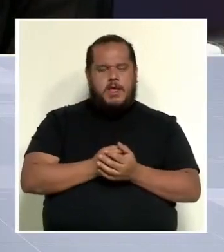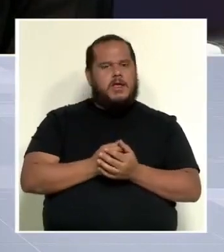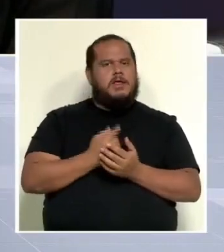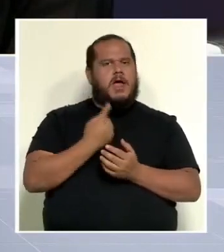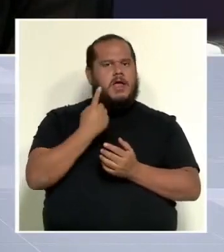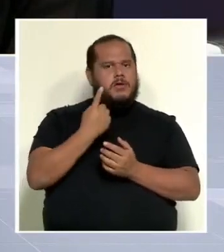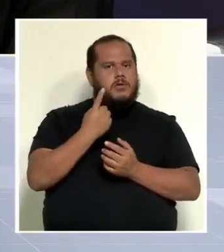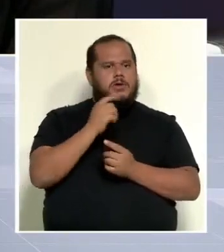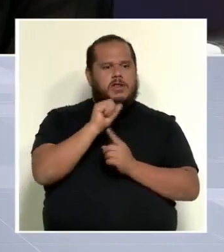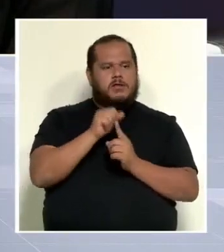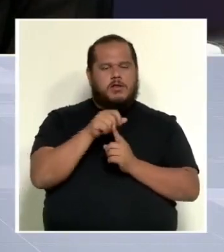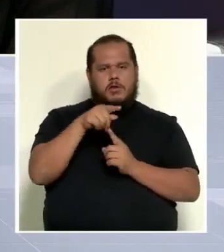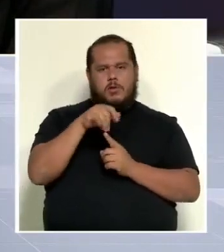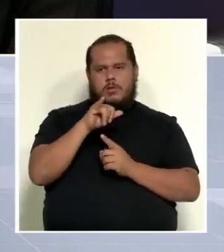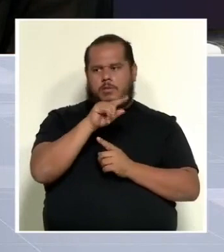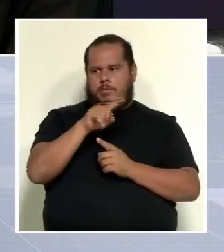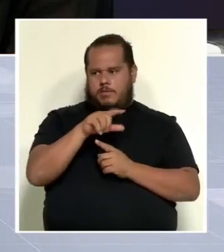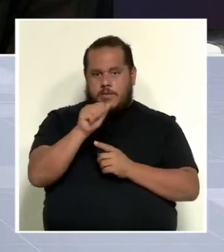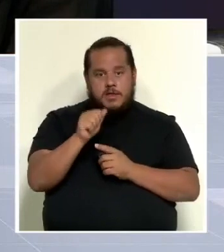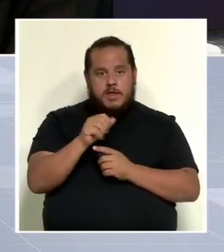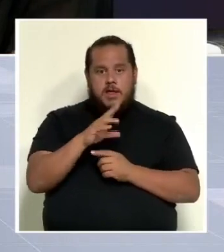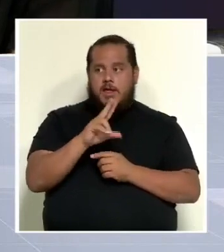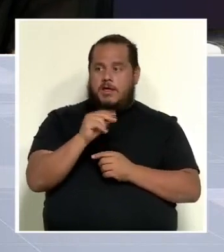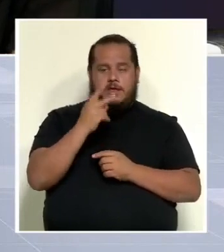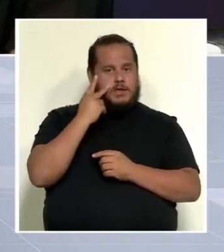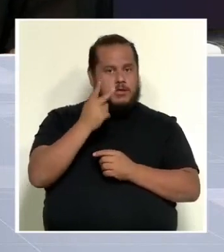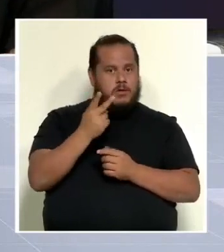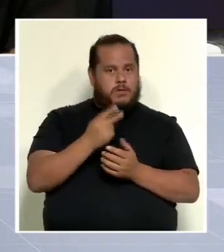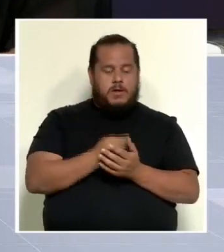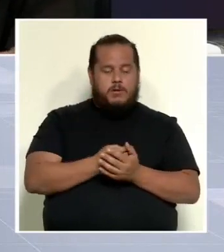efecto Rodolfo Pisa y no veo a